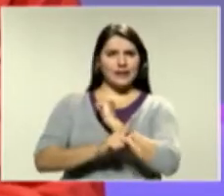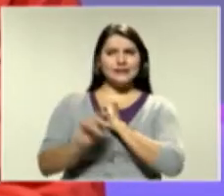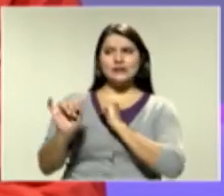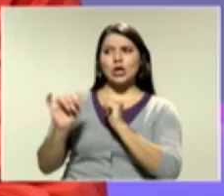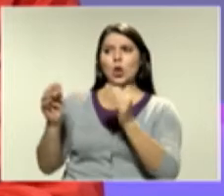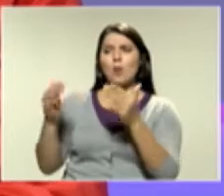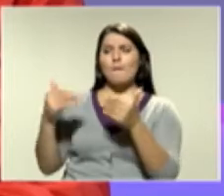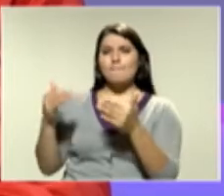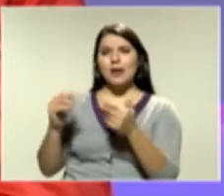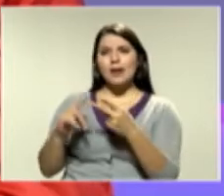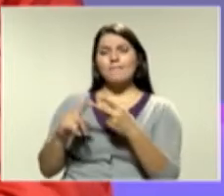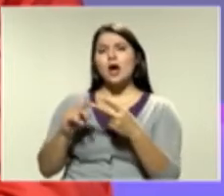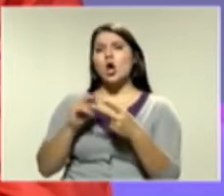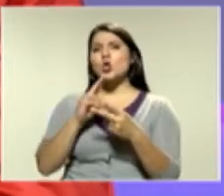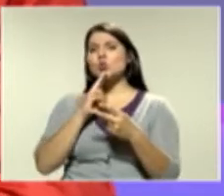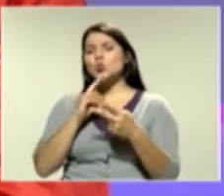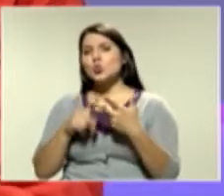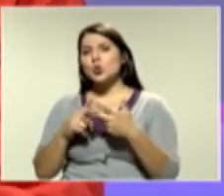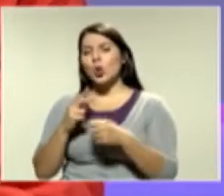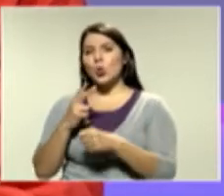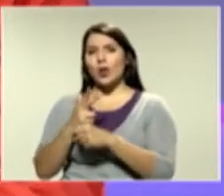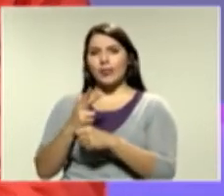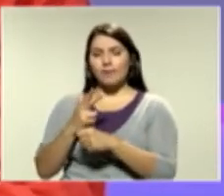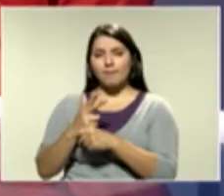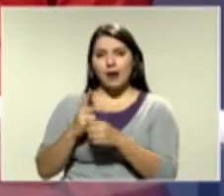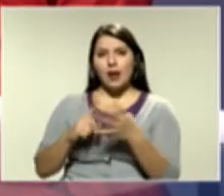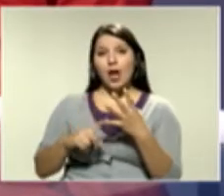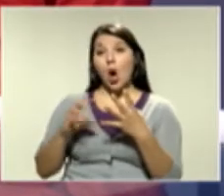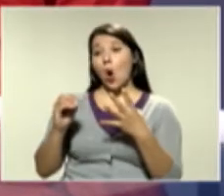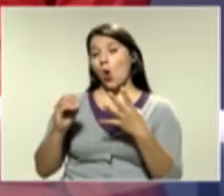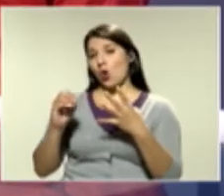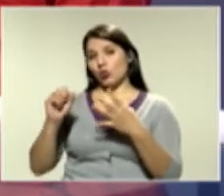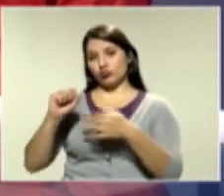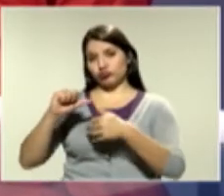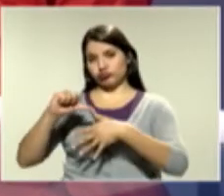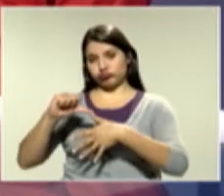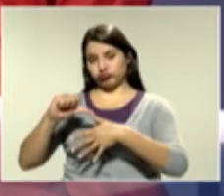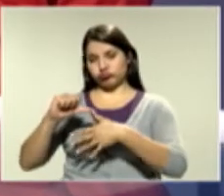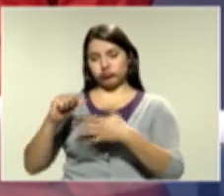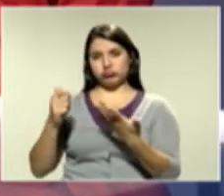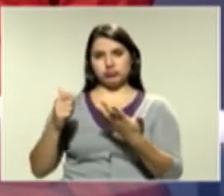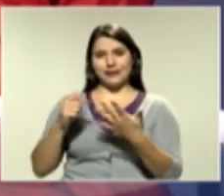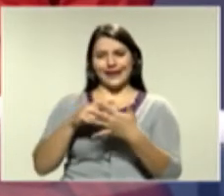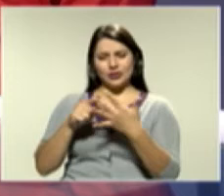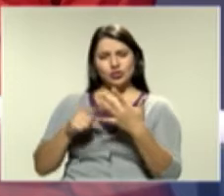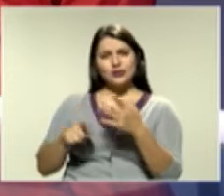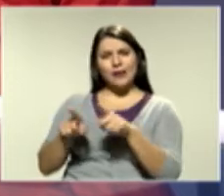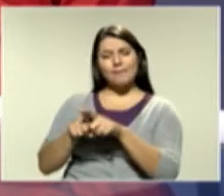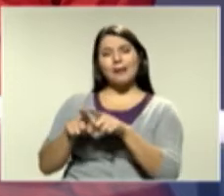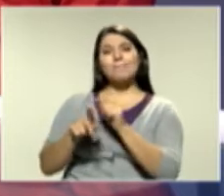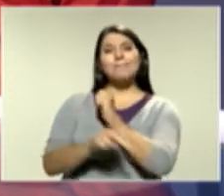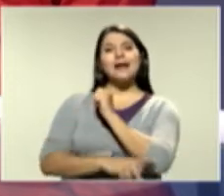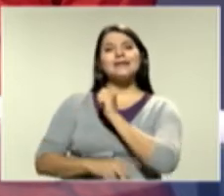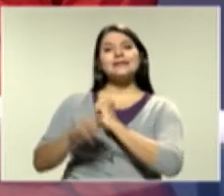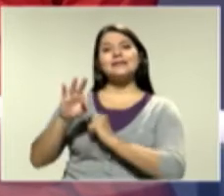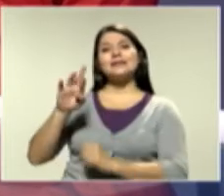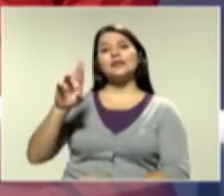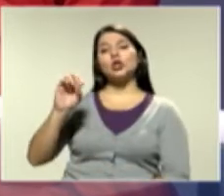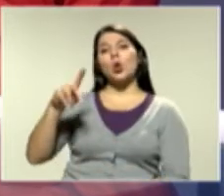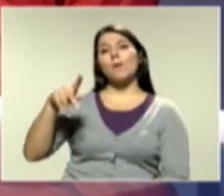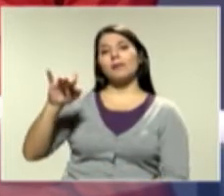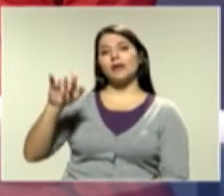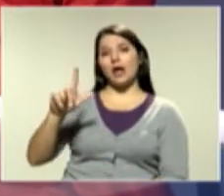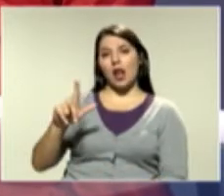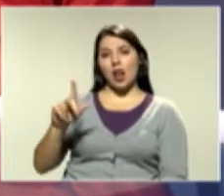o Honduras o Guatemala o el sur tropical, que tienen los mismos tipos de agricultura,